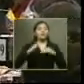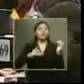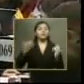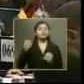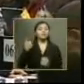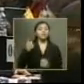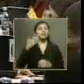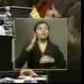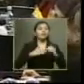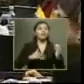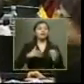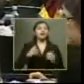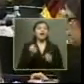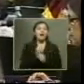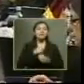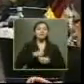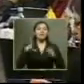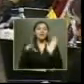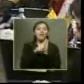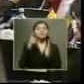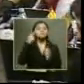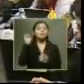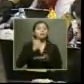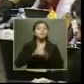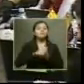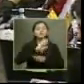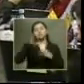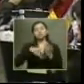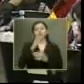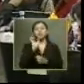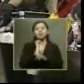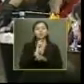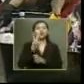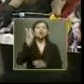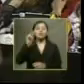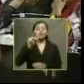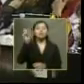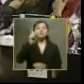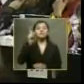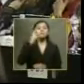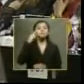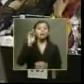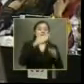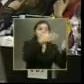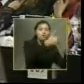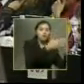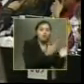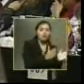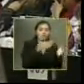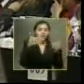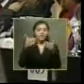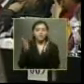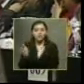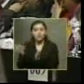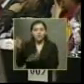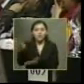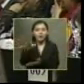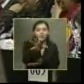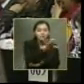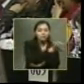que legislar para beneficio de todo el Ecuador, no necesariamente para una circunscripción territorial